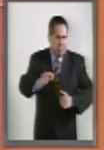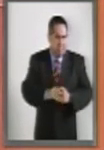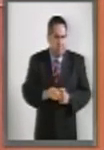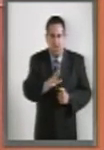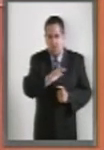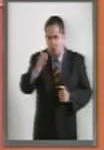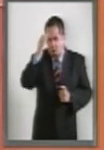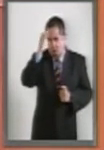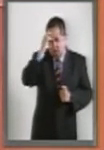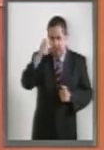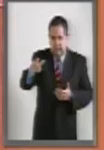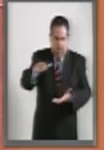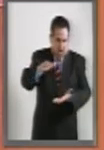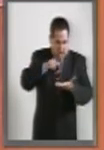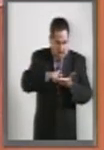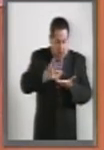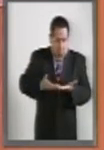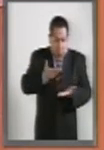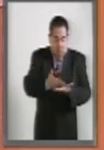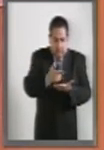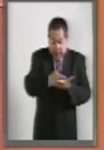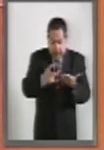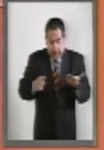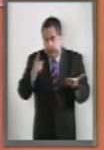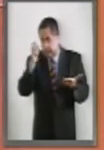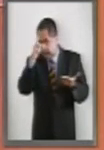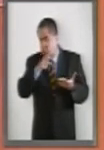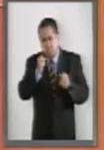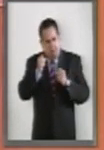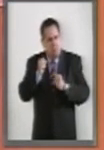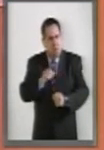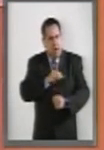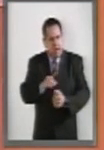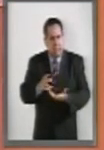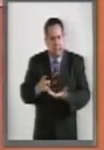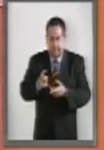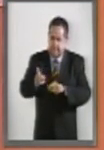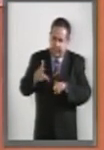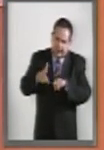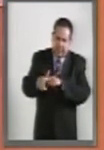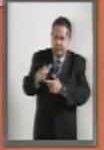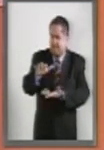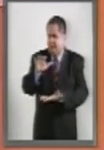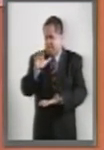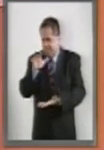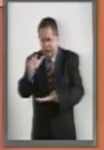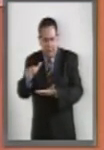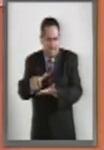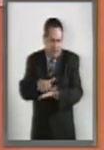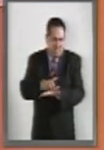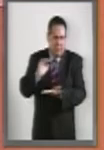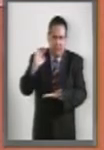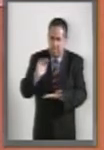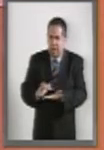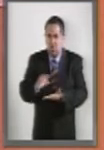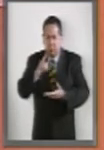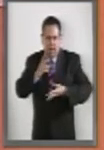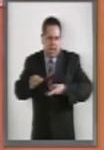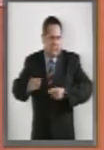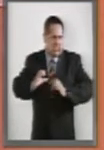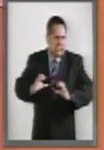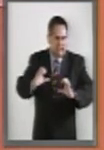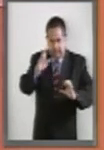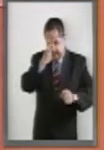Reconocemos que es una propuesta que en el rigor presupuestal, en el recorte del gasto público, en la prudencia para acceder